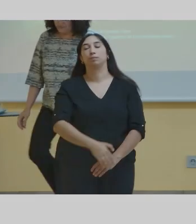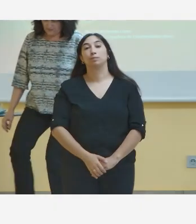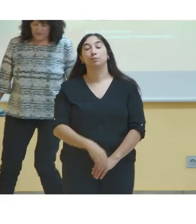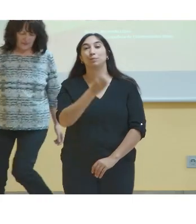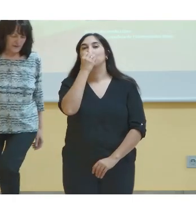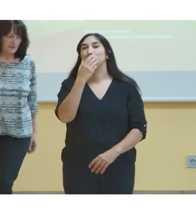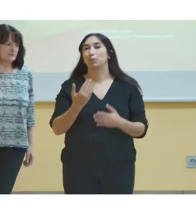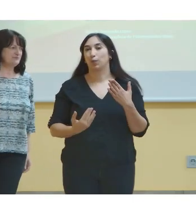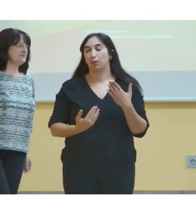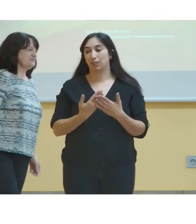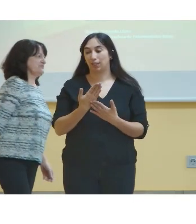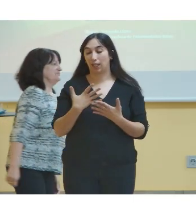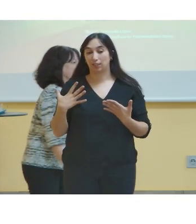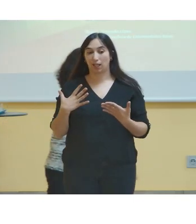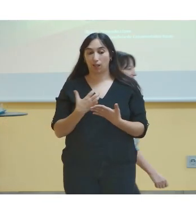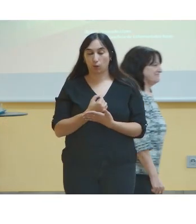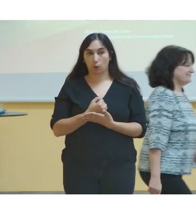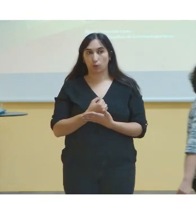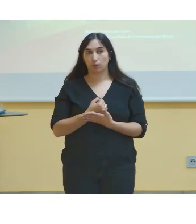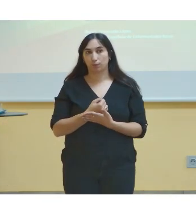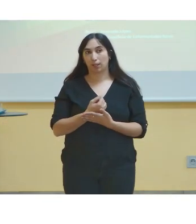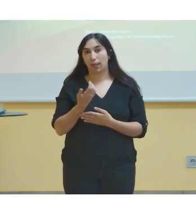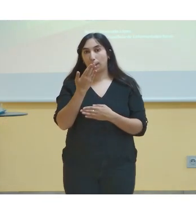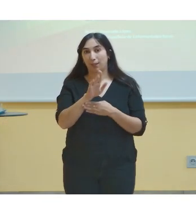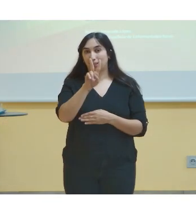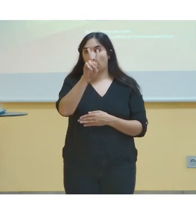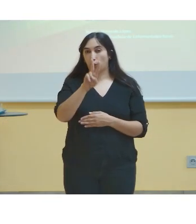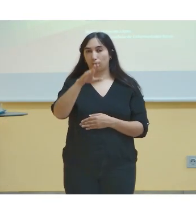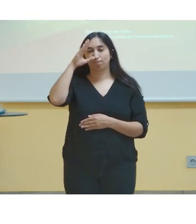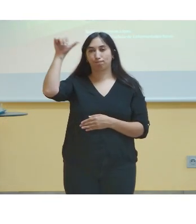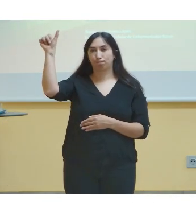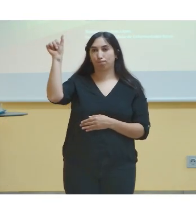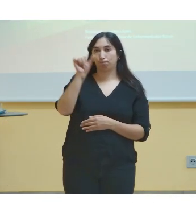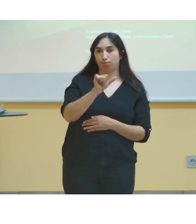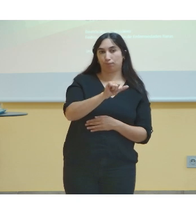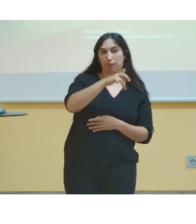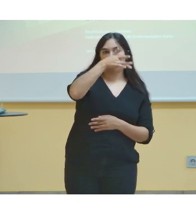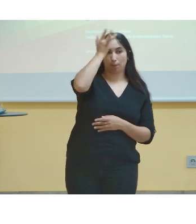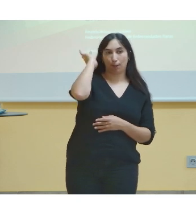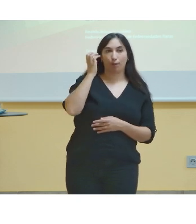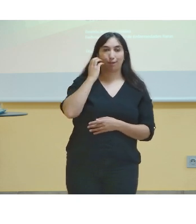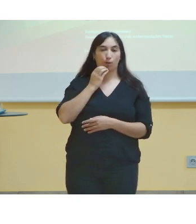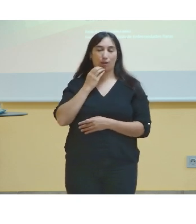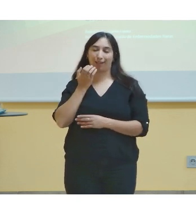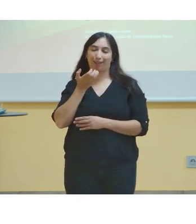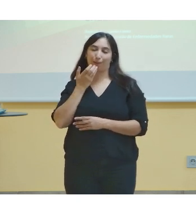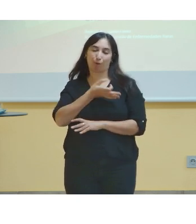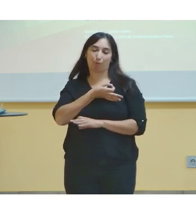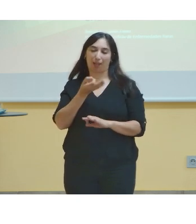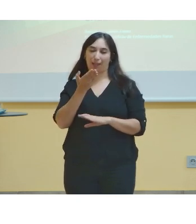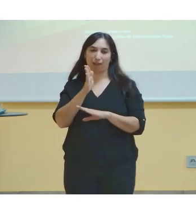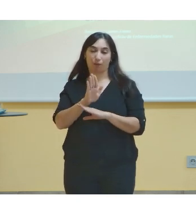Bueno, buenos días a todos. Las dos presentaciones que hemos escuchado por parte de Verónica y Juan son un magnífico ejemplo de lo que